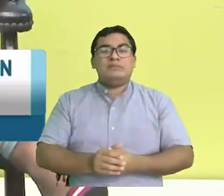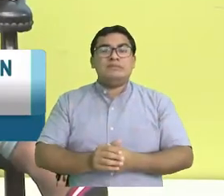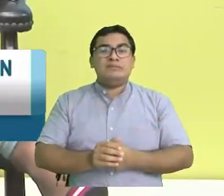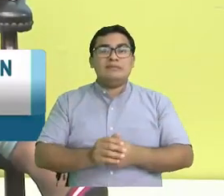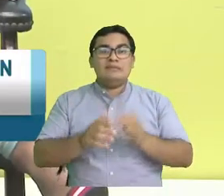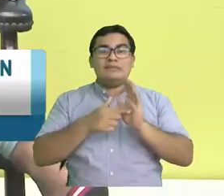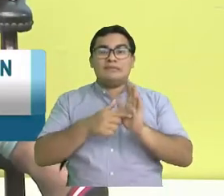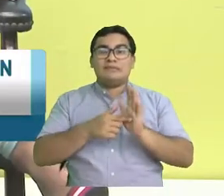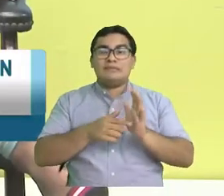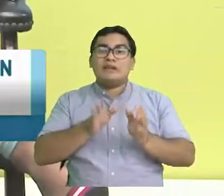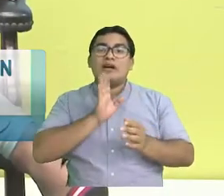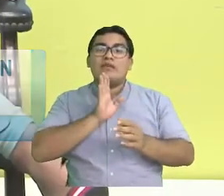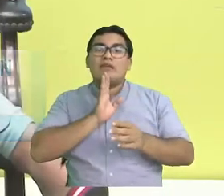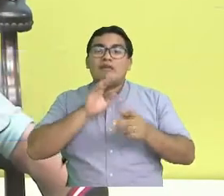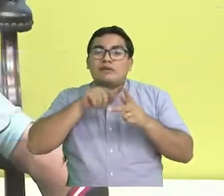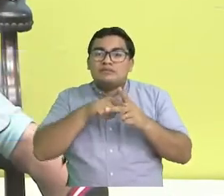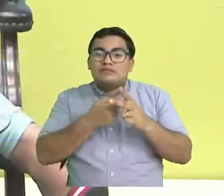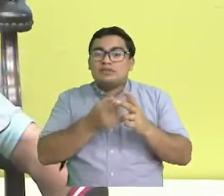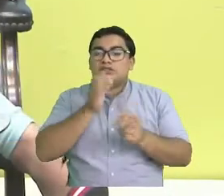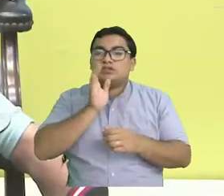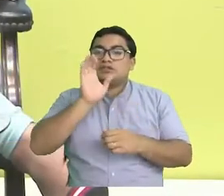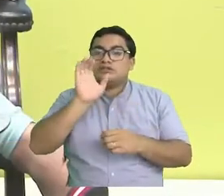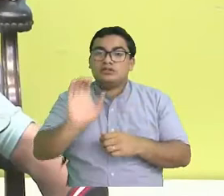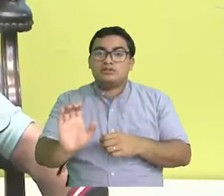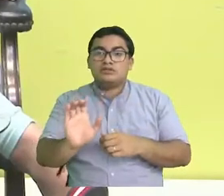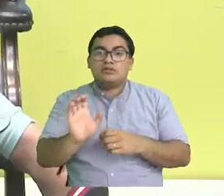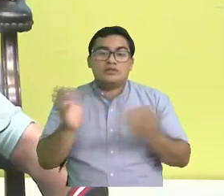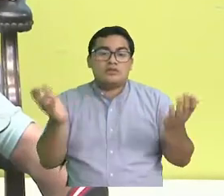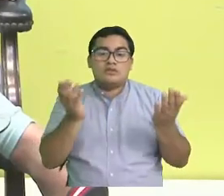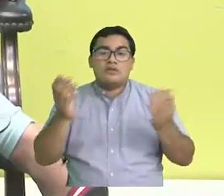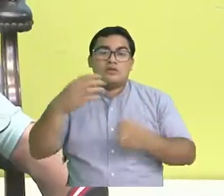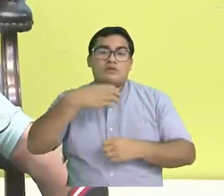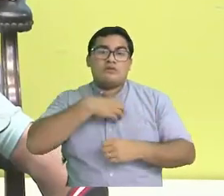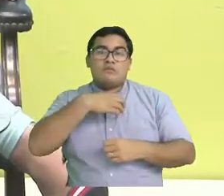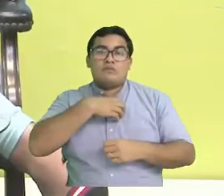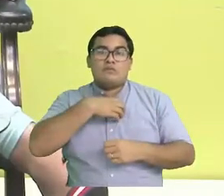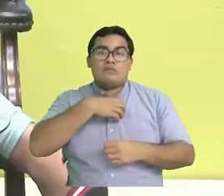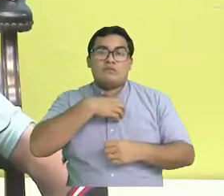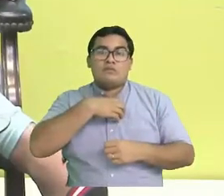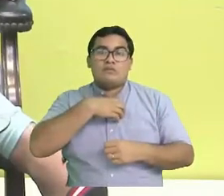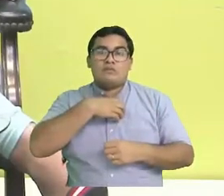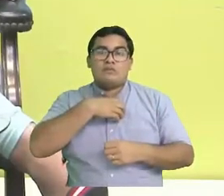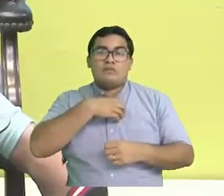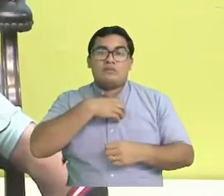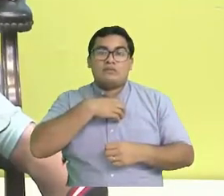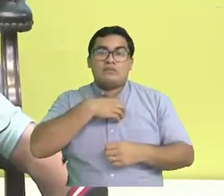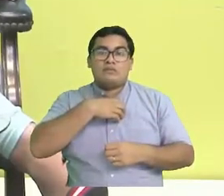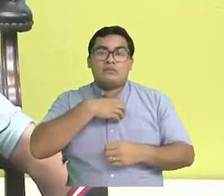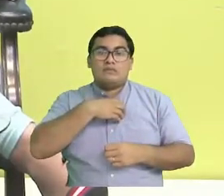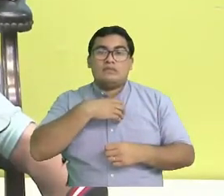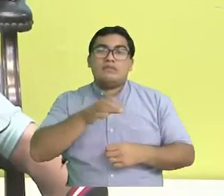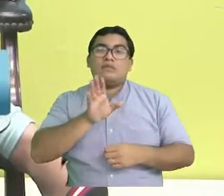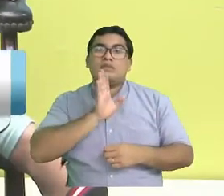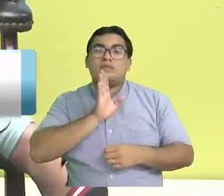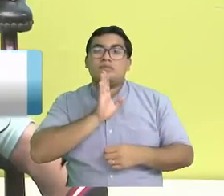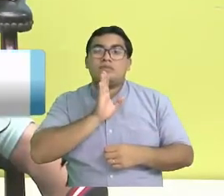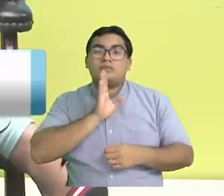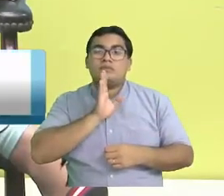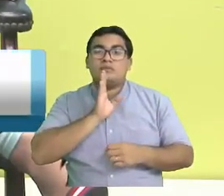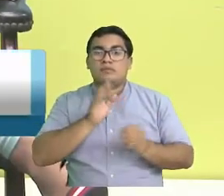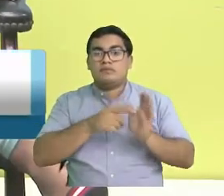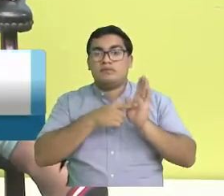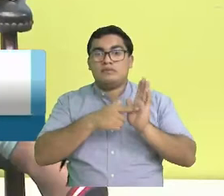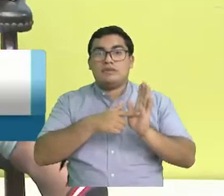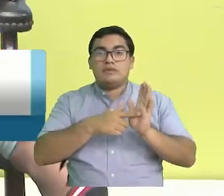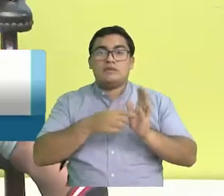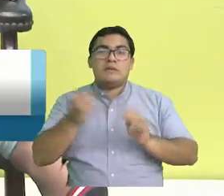Cuando empiezan a hablar, normalmente estos niños tienden a referirse a ellos mismos en tercera persona, cuando hablan de ellos mismos. Por ejemplo,